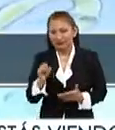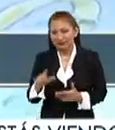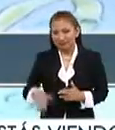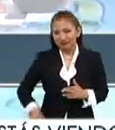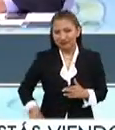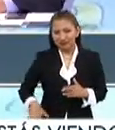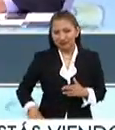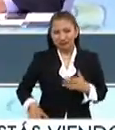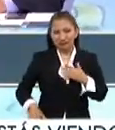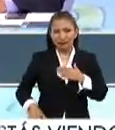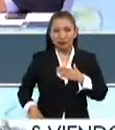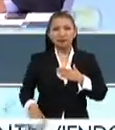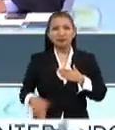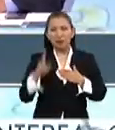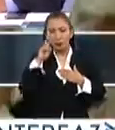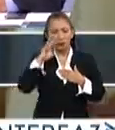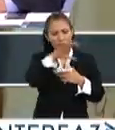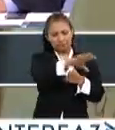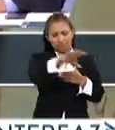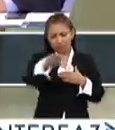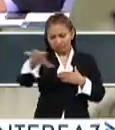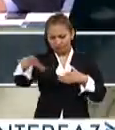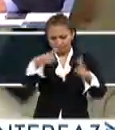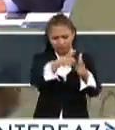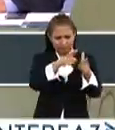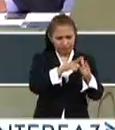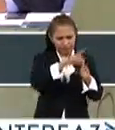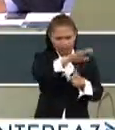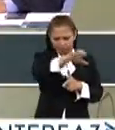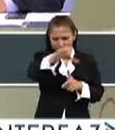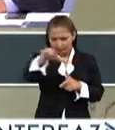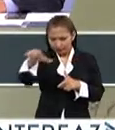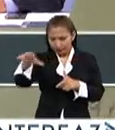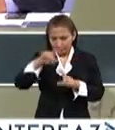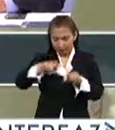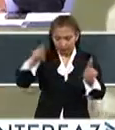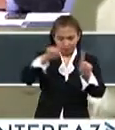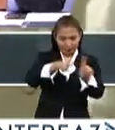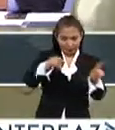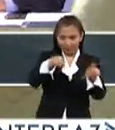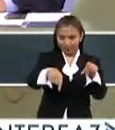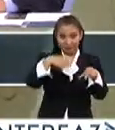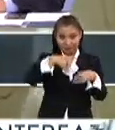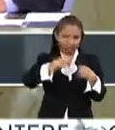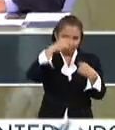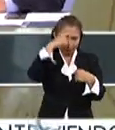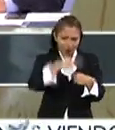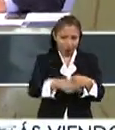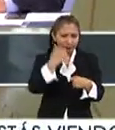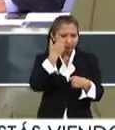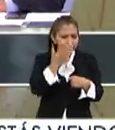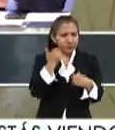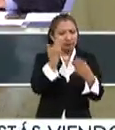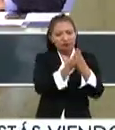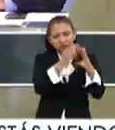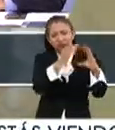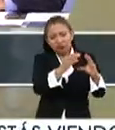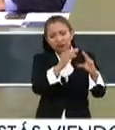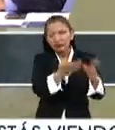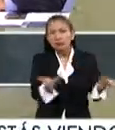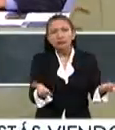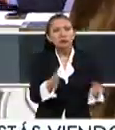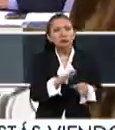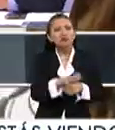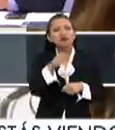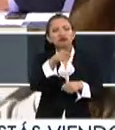dabas este mapeo de grupos, pues sí, que finalmente viven en México y se está buscando alfabetizarlos, ¿cuáles